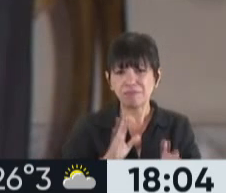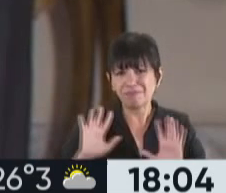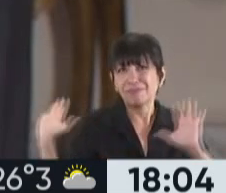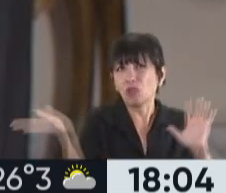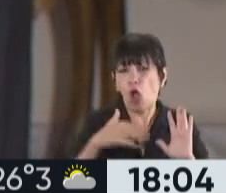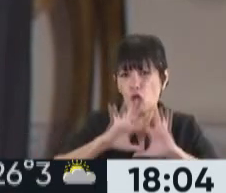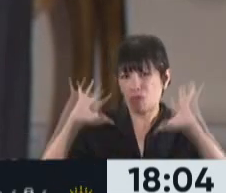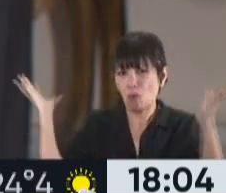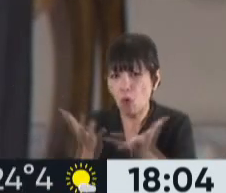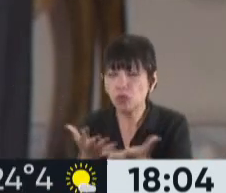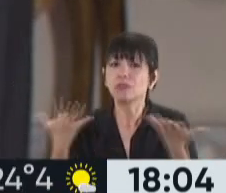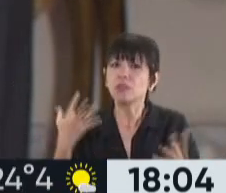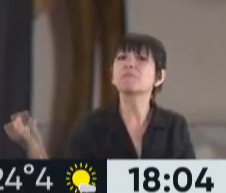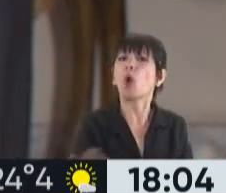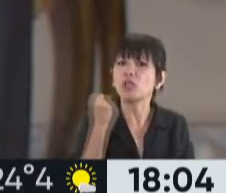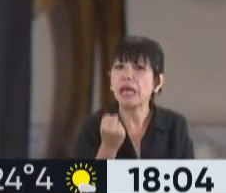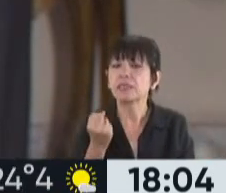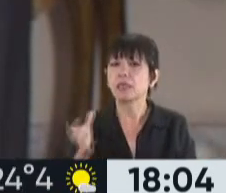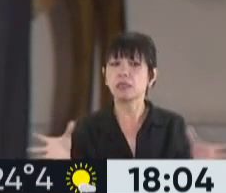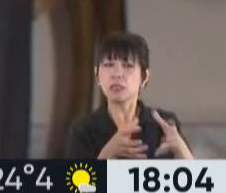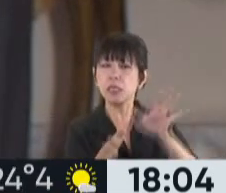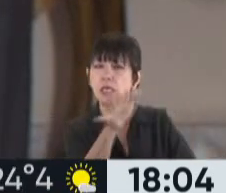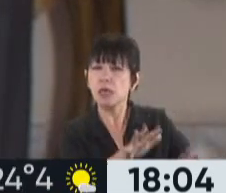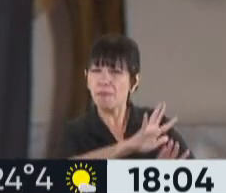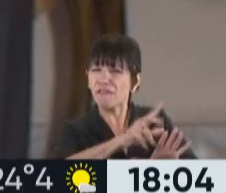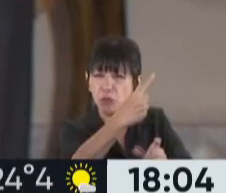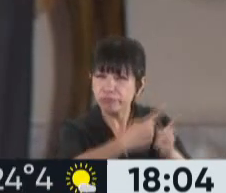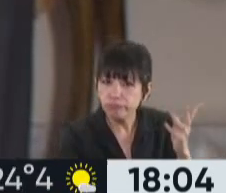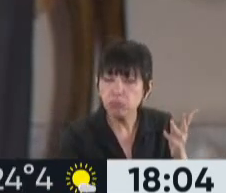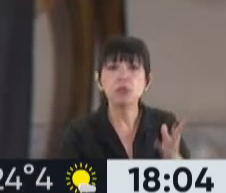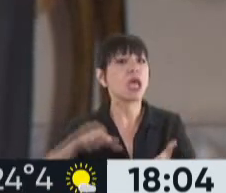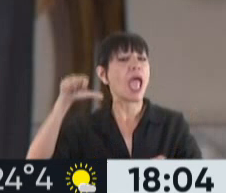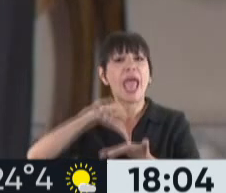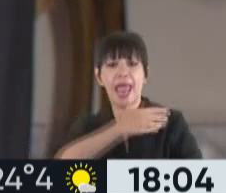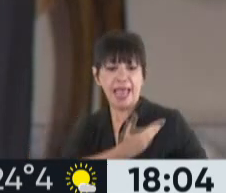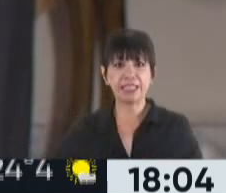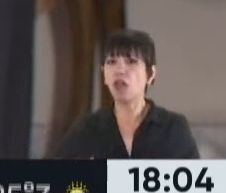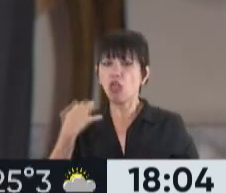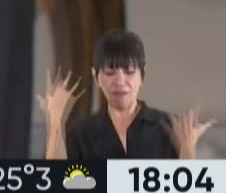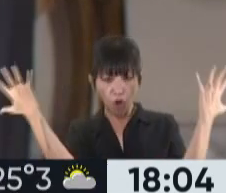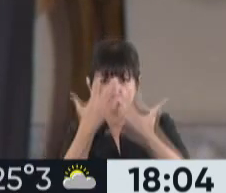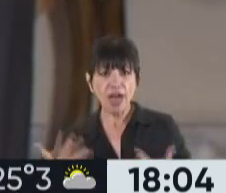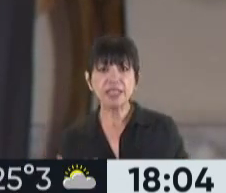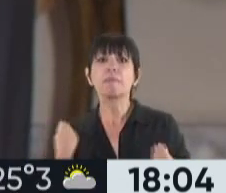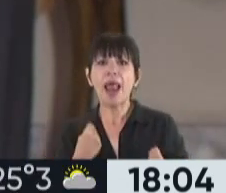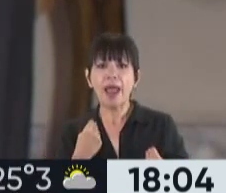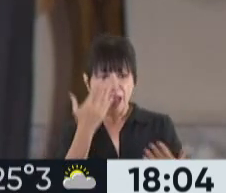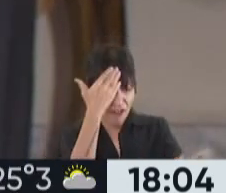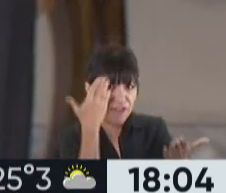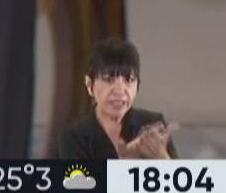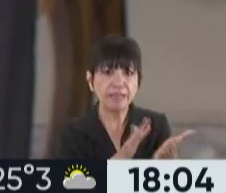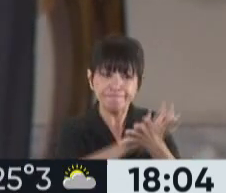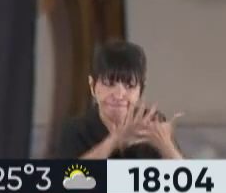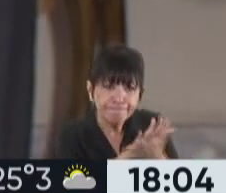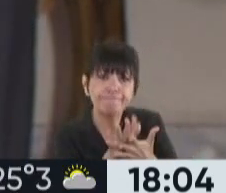relevante que ante las bandas organizadas, los estados organizados las combatan, las enfrenten y las cancelen. Y